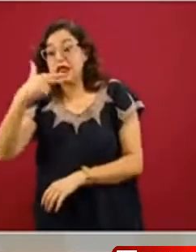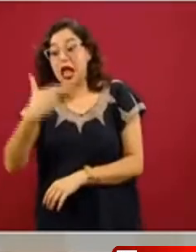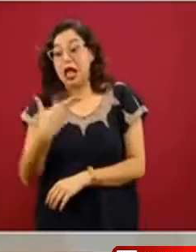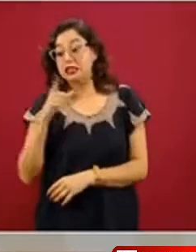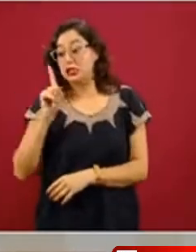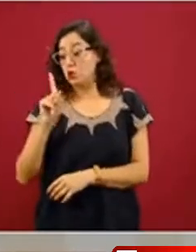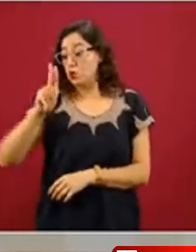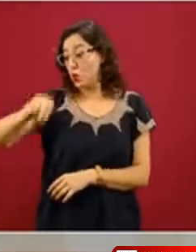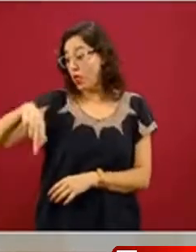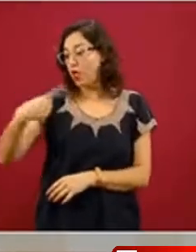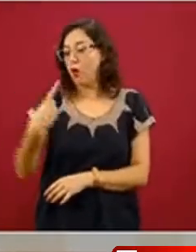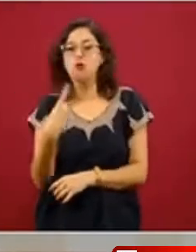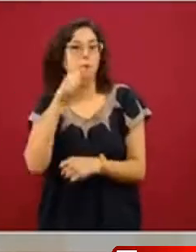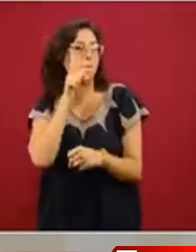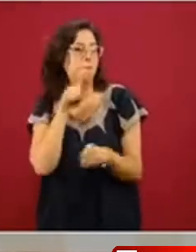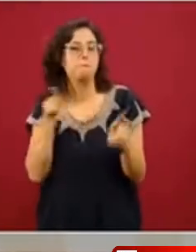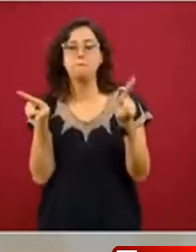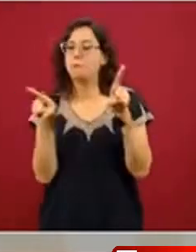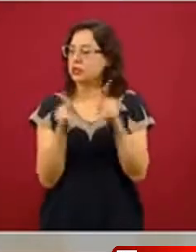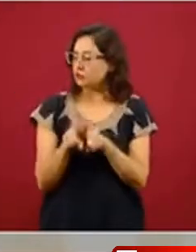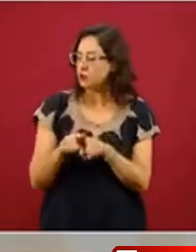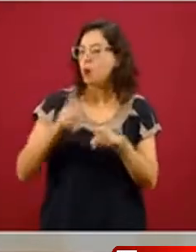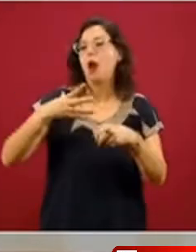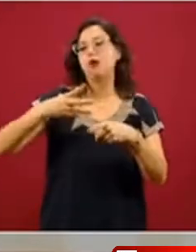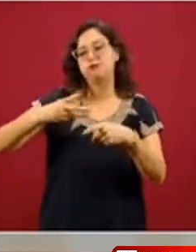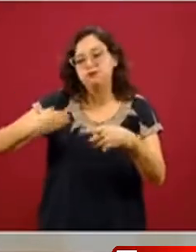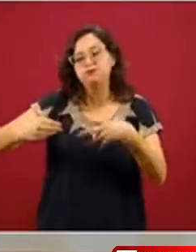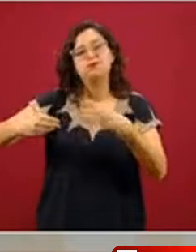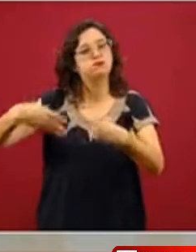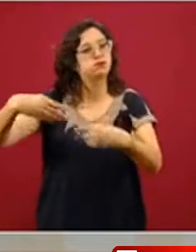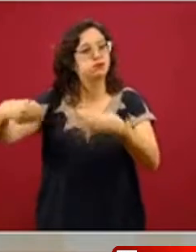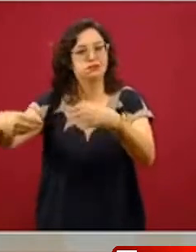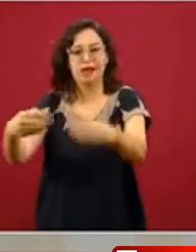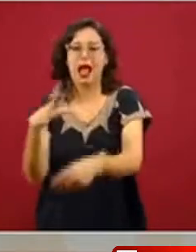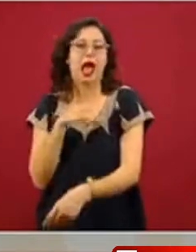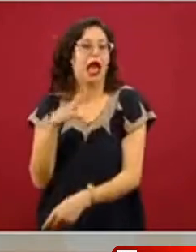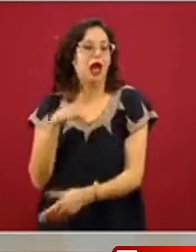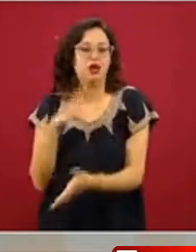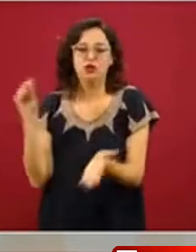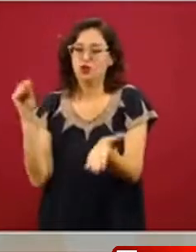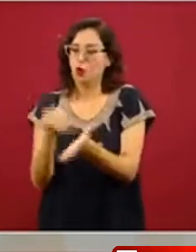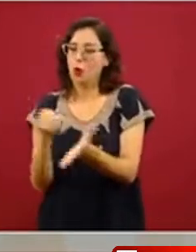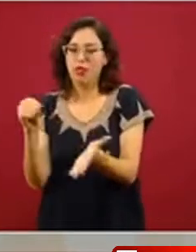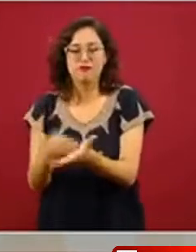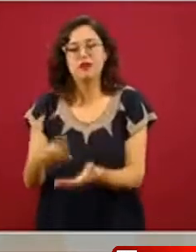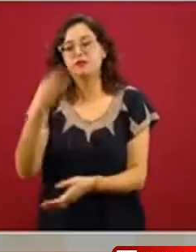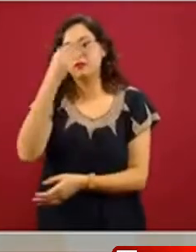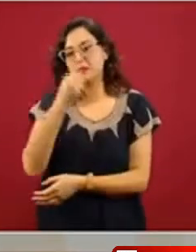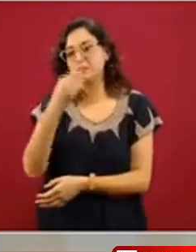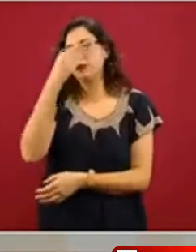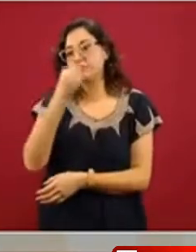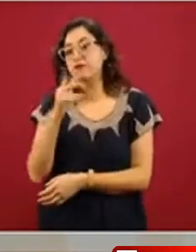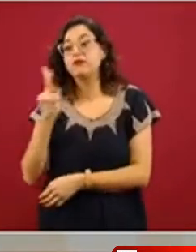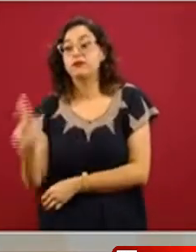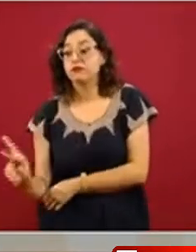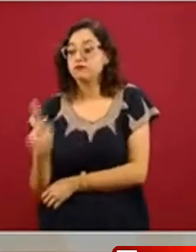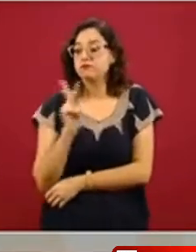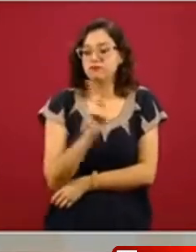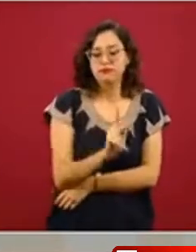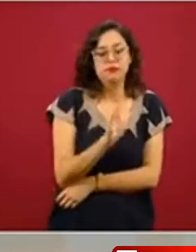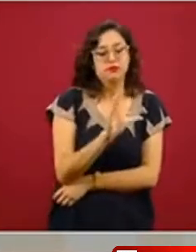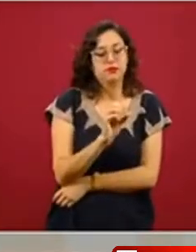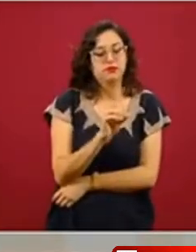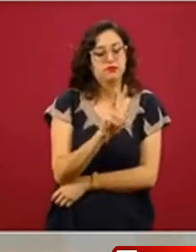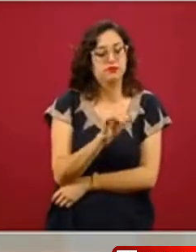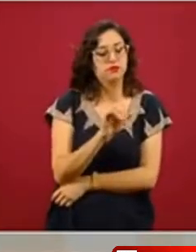de transmisión respiratoria que afecta al aparato respiratorio, se comporta de una manera semejante a